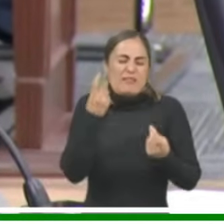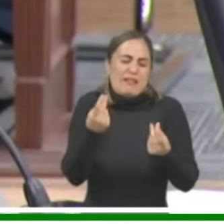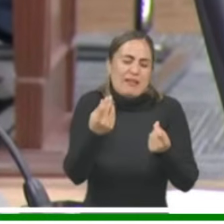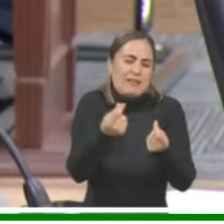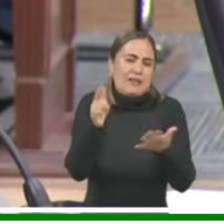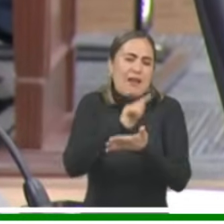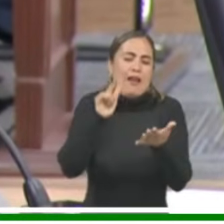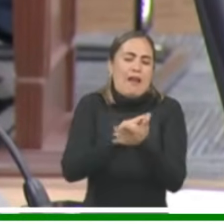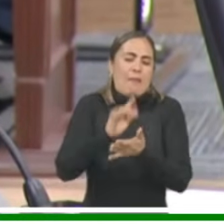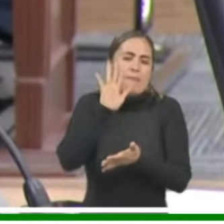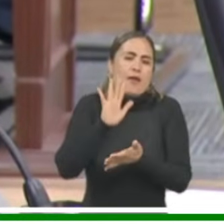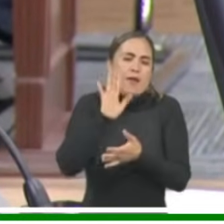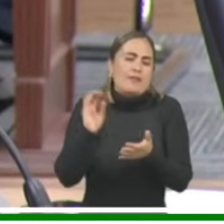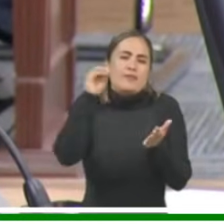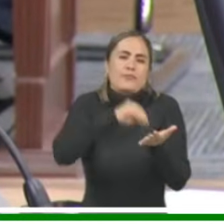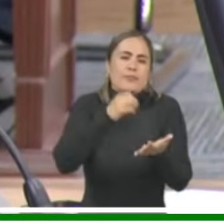en este caso además,